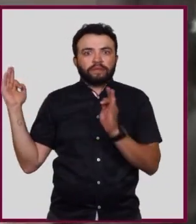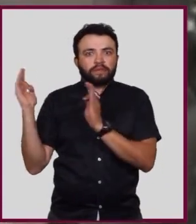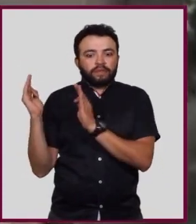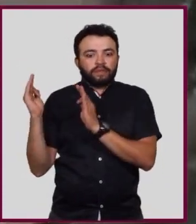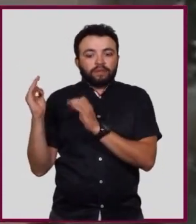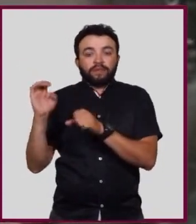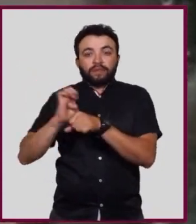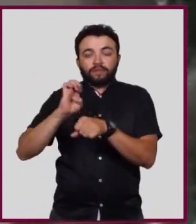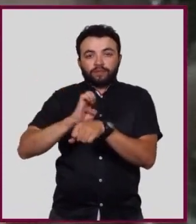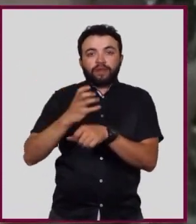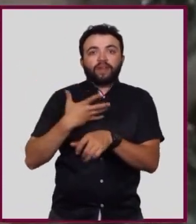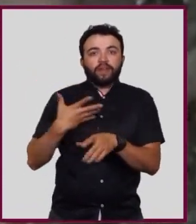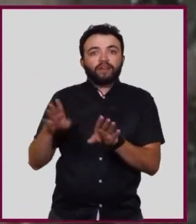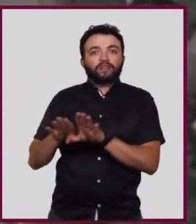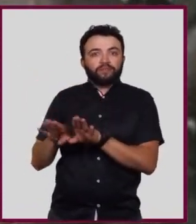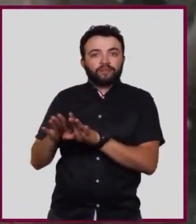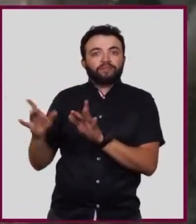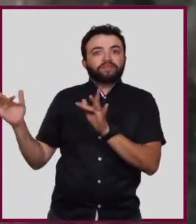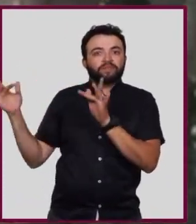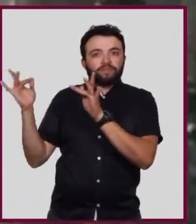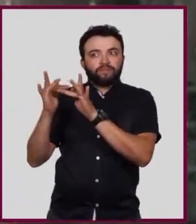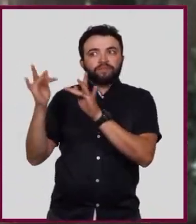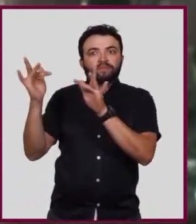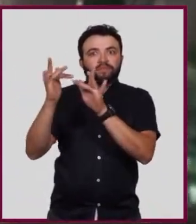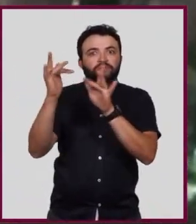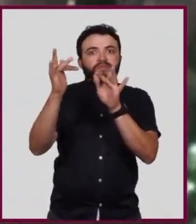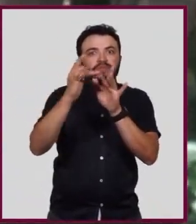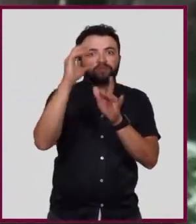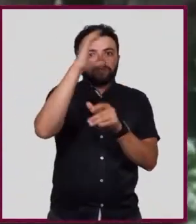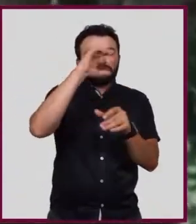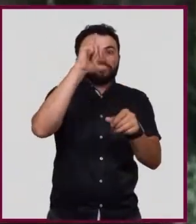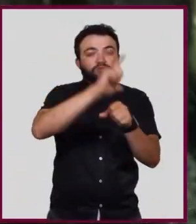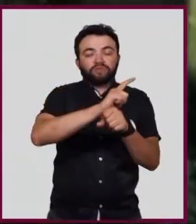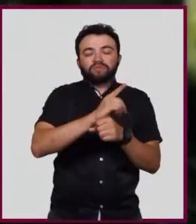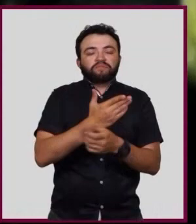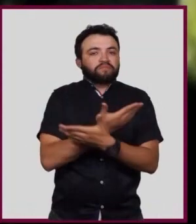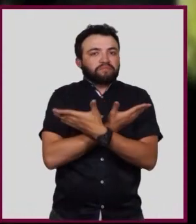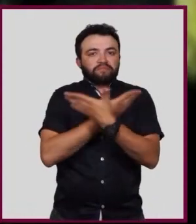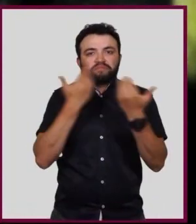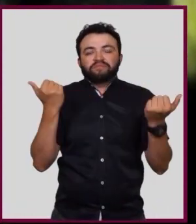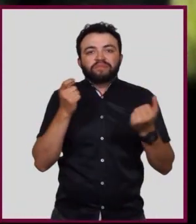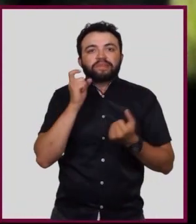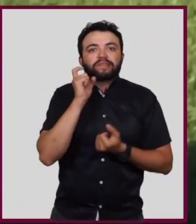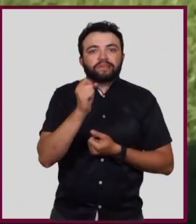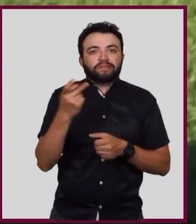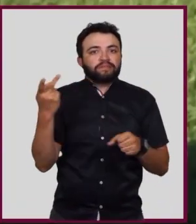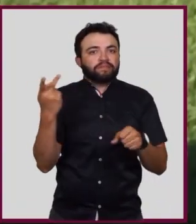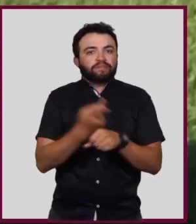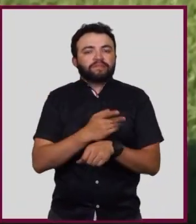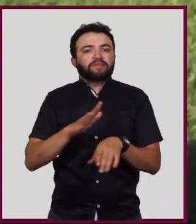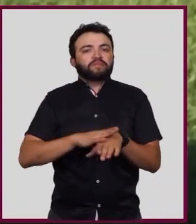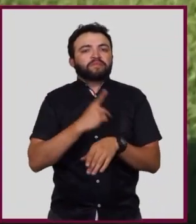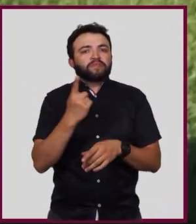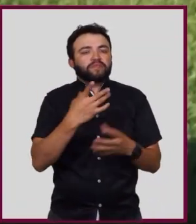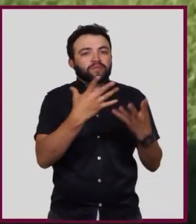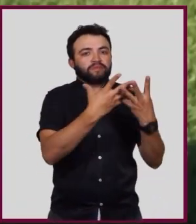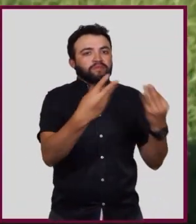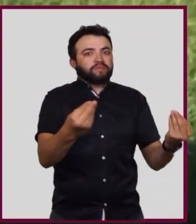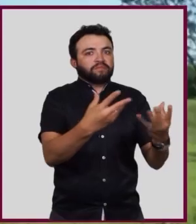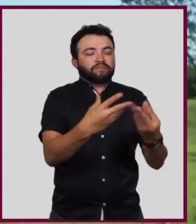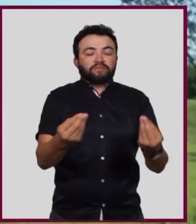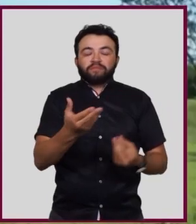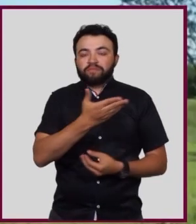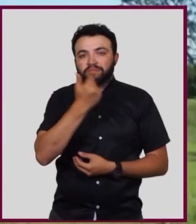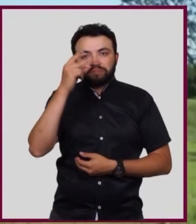entabló una interacción entre culturas y pues no sabemos qué tuvo que ver con su fin de